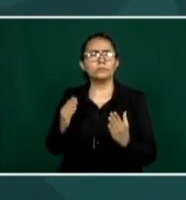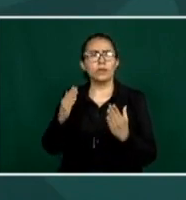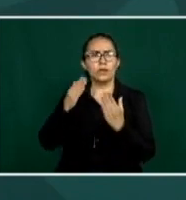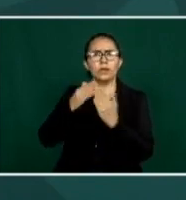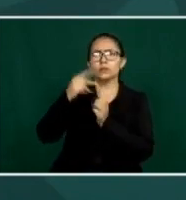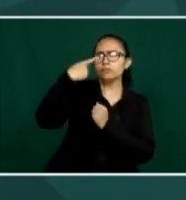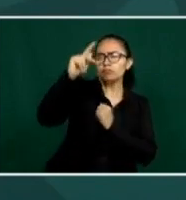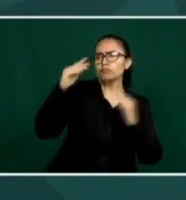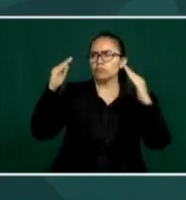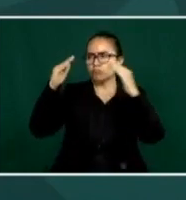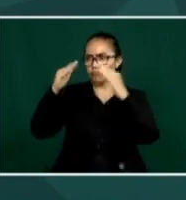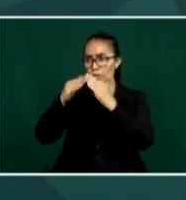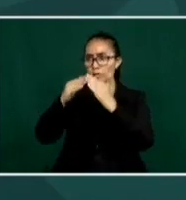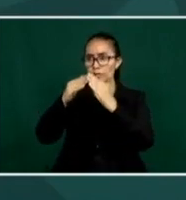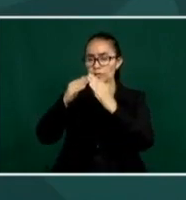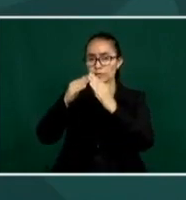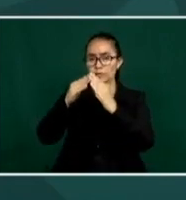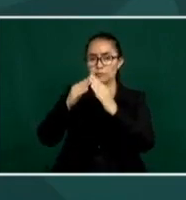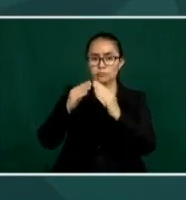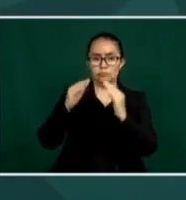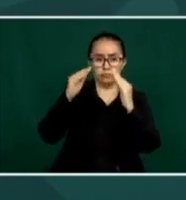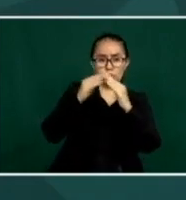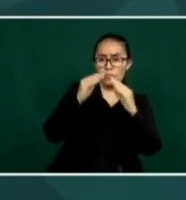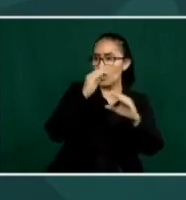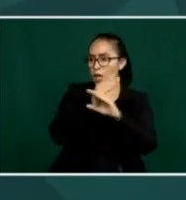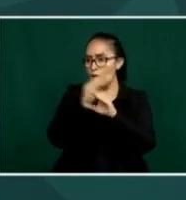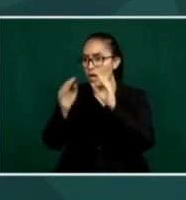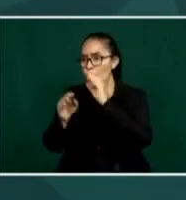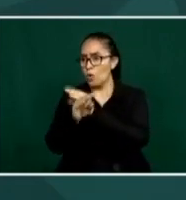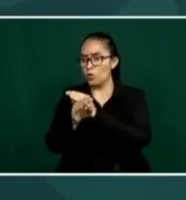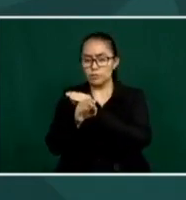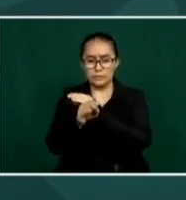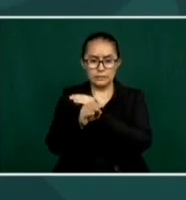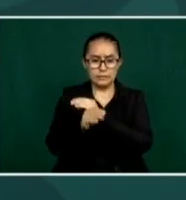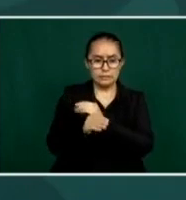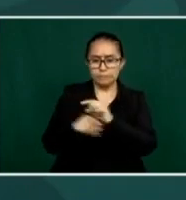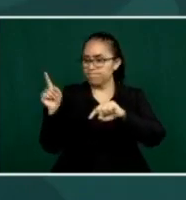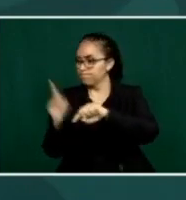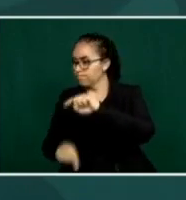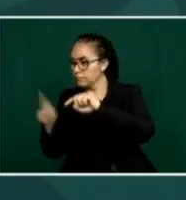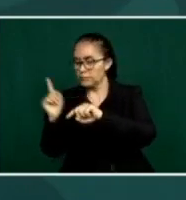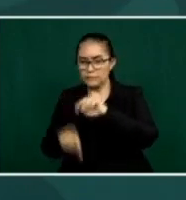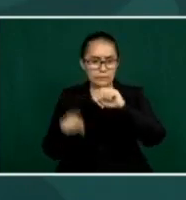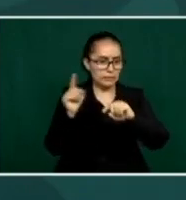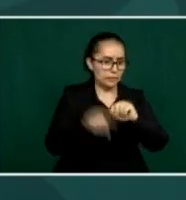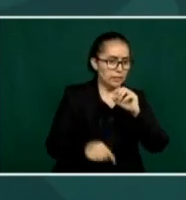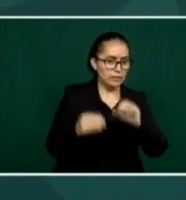sus casas, a los trabajadores que tenían créditos del Infonavit.